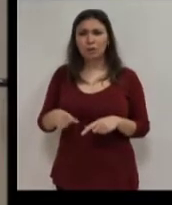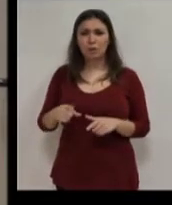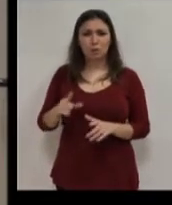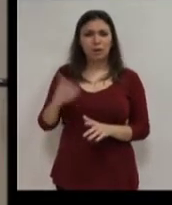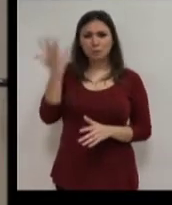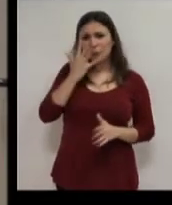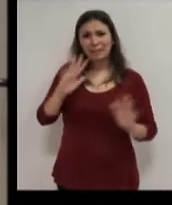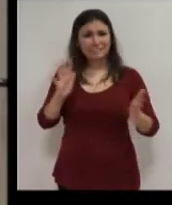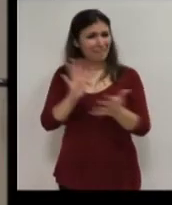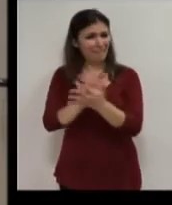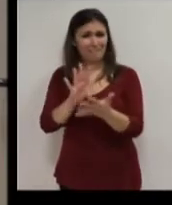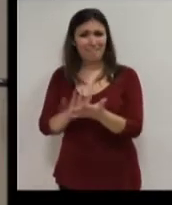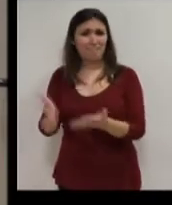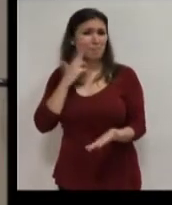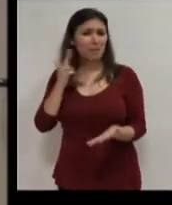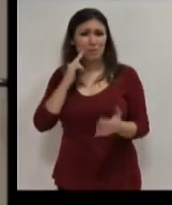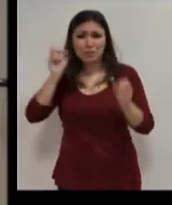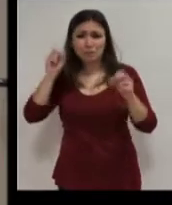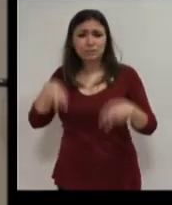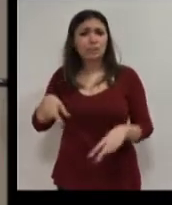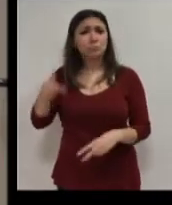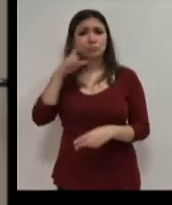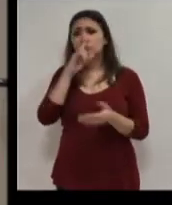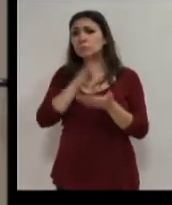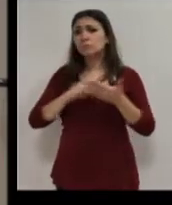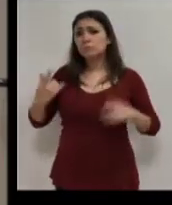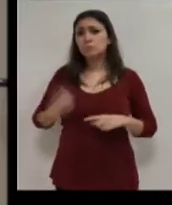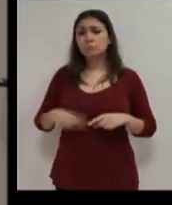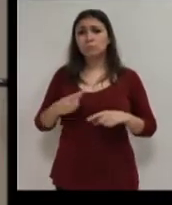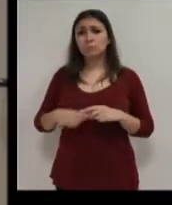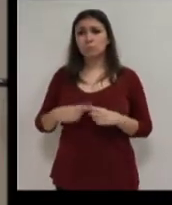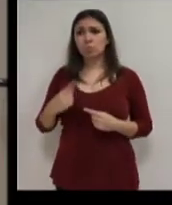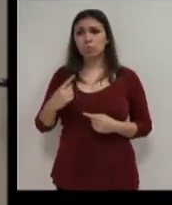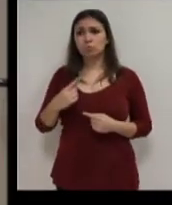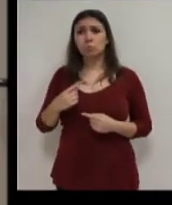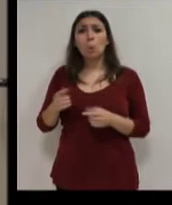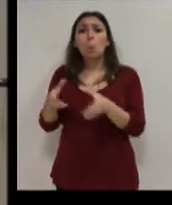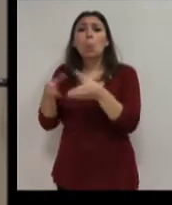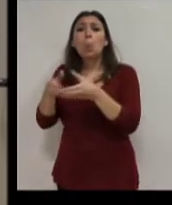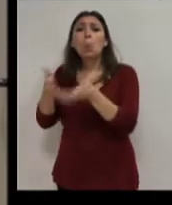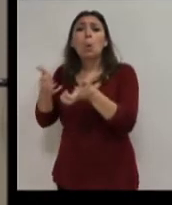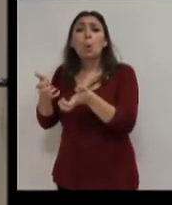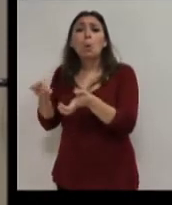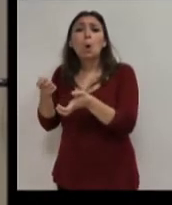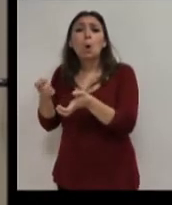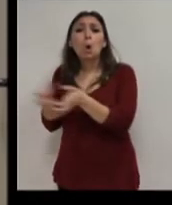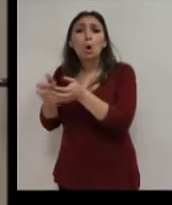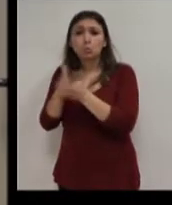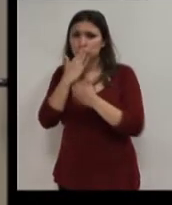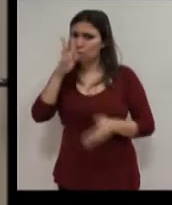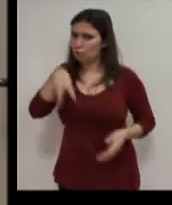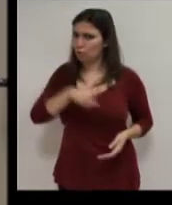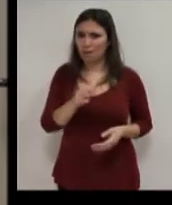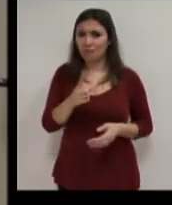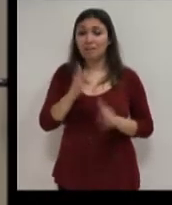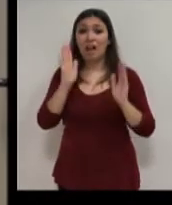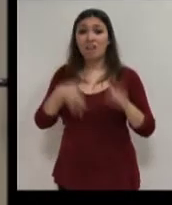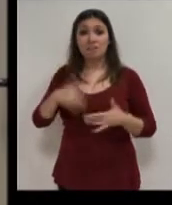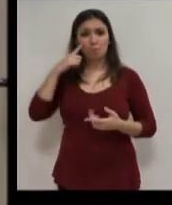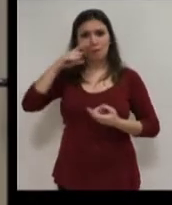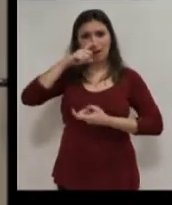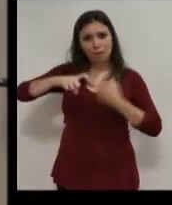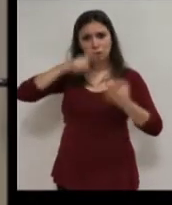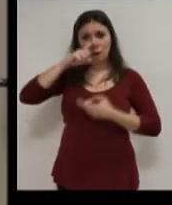ellas sin ningún remilgo ni miedo a que lo que estamos haciendo va a valer para unos pocos, porque no es cierto. Y además es que